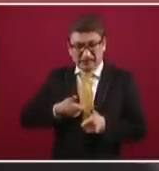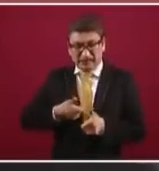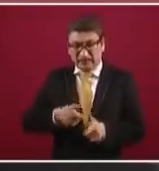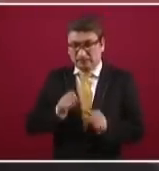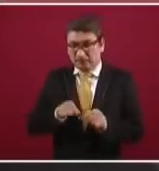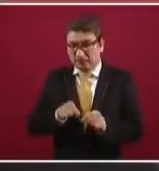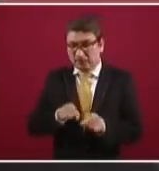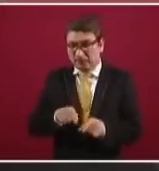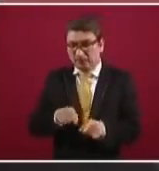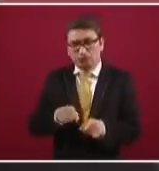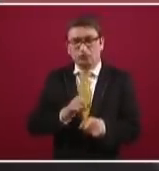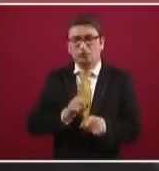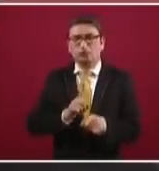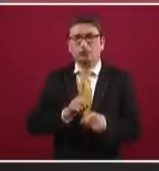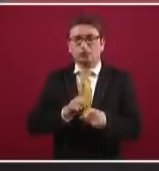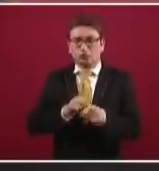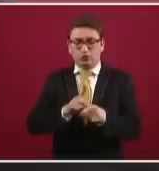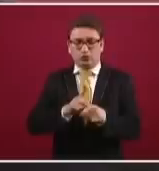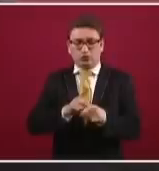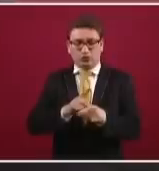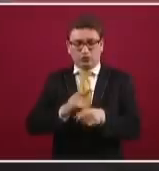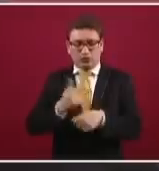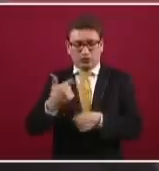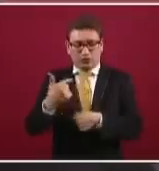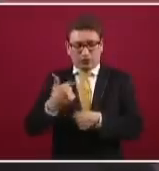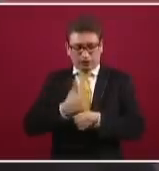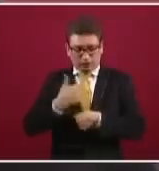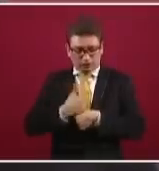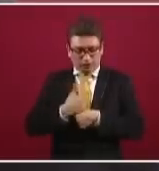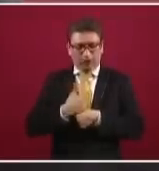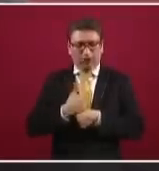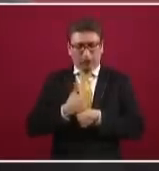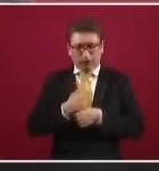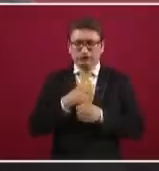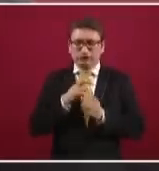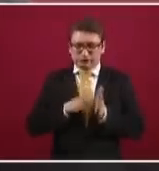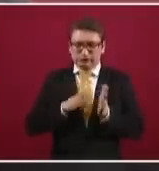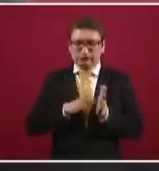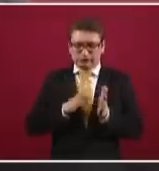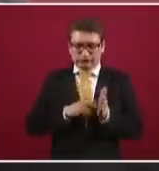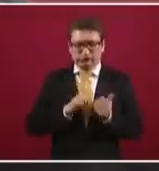rectificar, no caer en la autocomplacencia